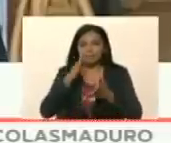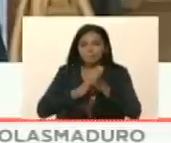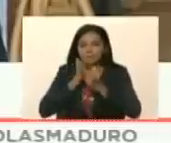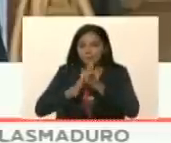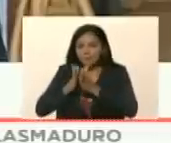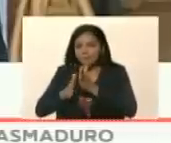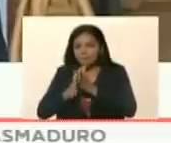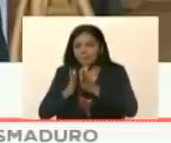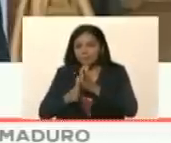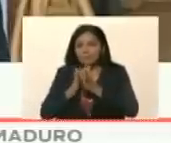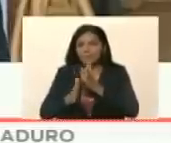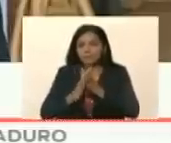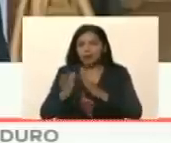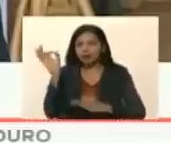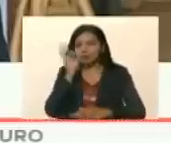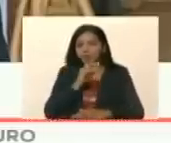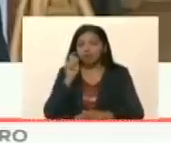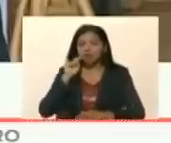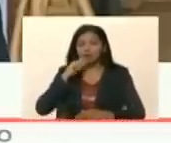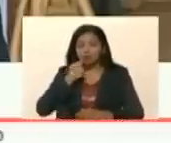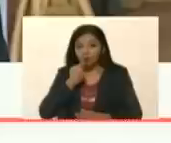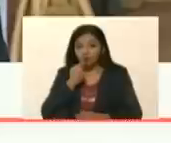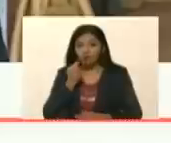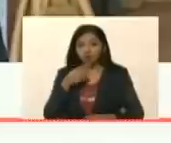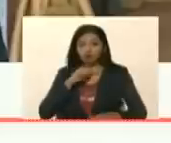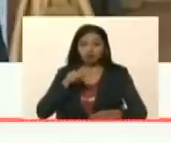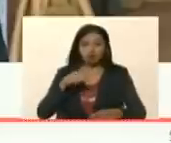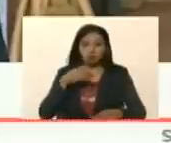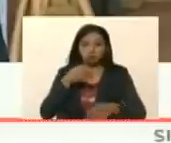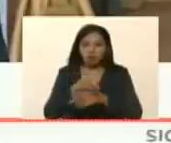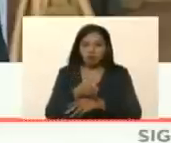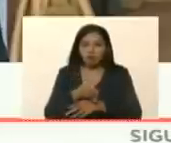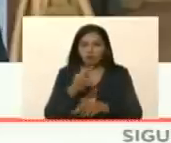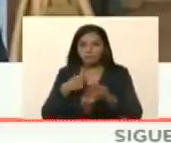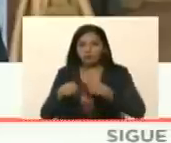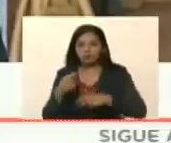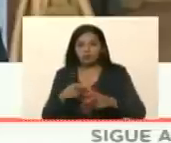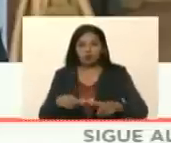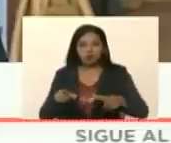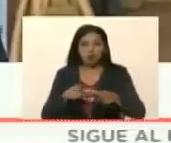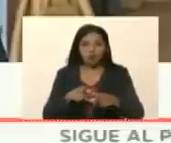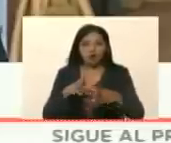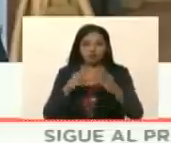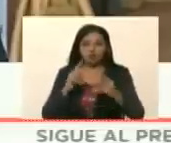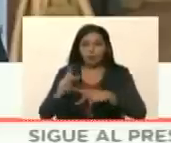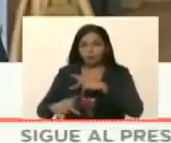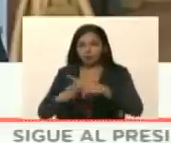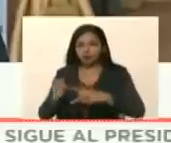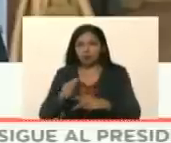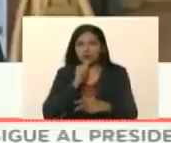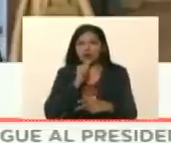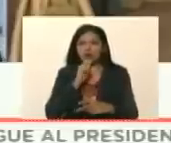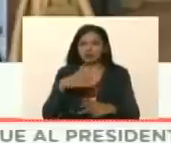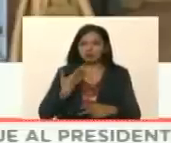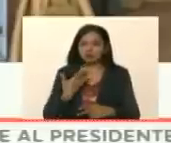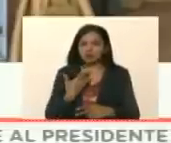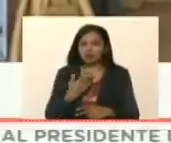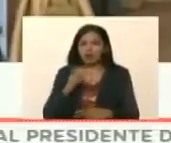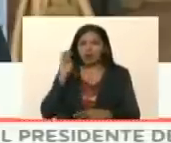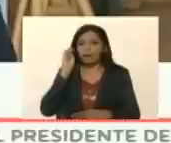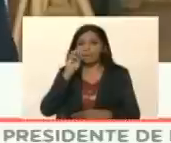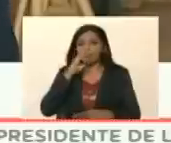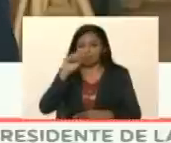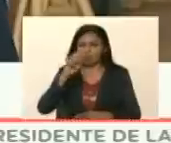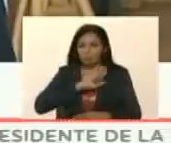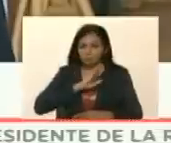que ustedes vieron ahí, y que llevamos a los mercados a cielo abierto. Todo lo que producimos, ¿para quién es? Para Maduro.